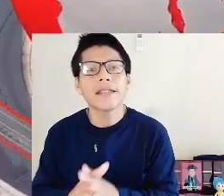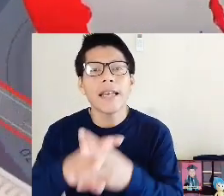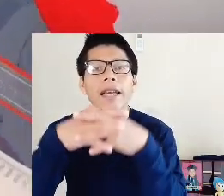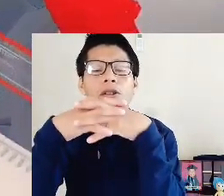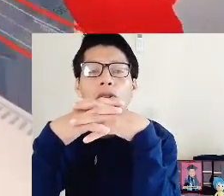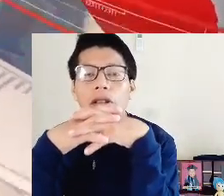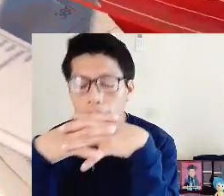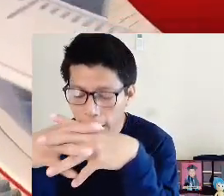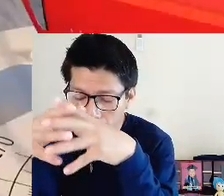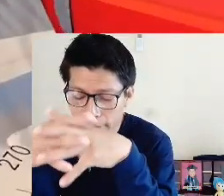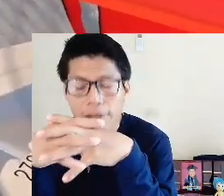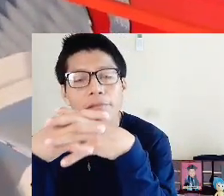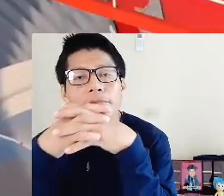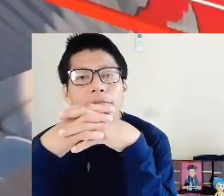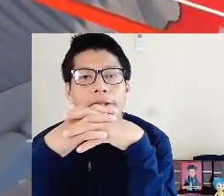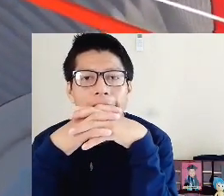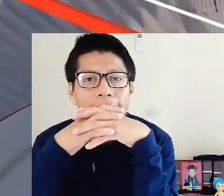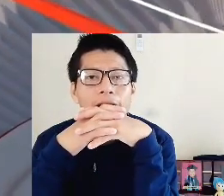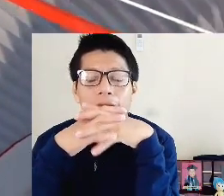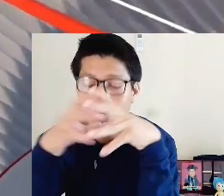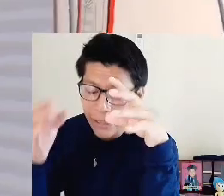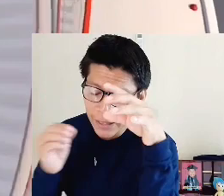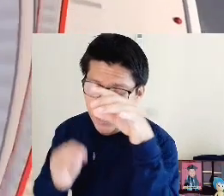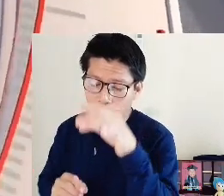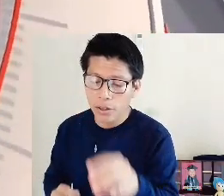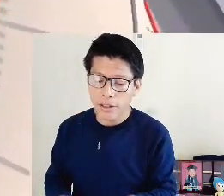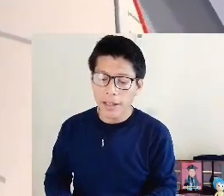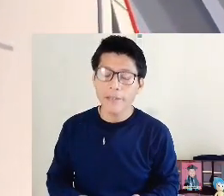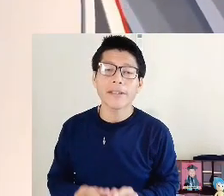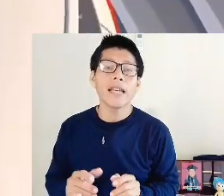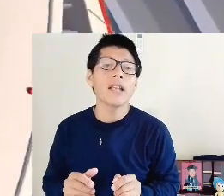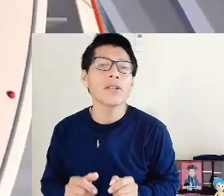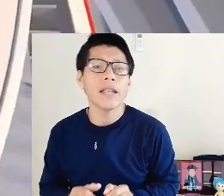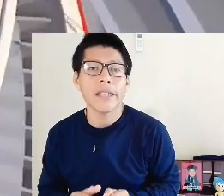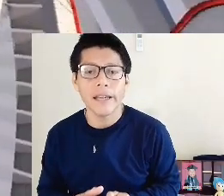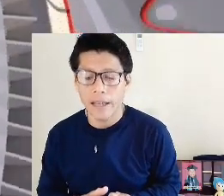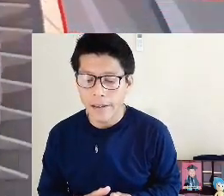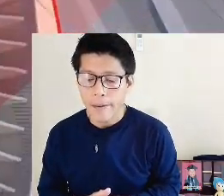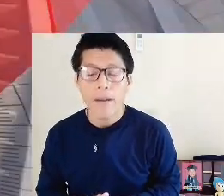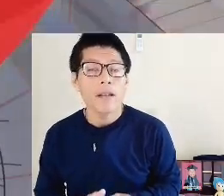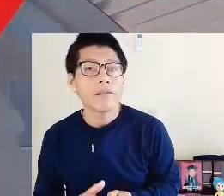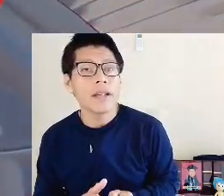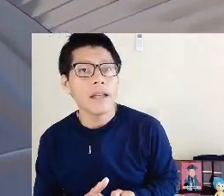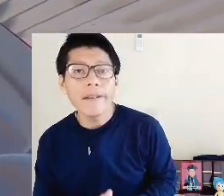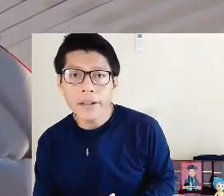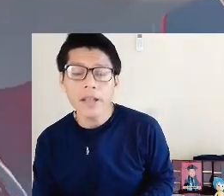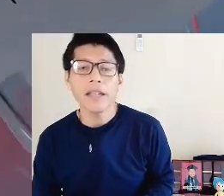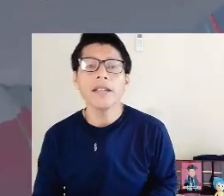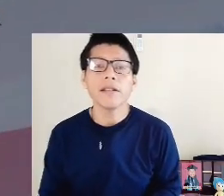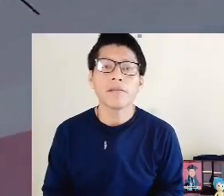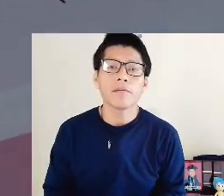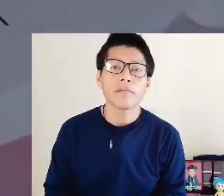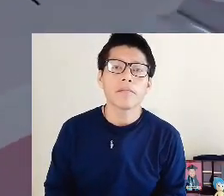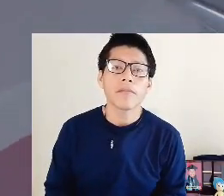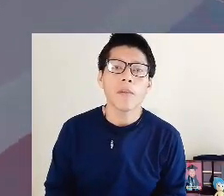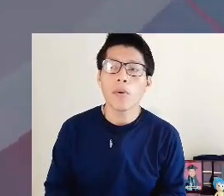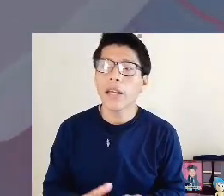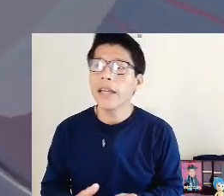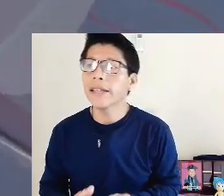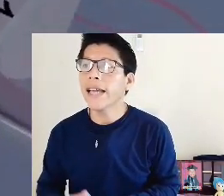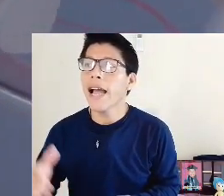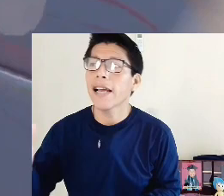Así estaría xochite elegantes en serio así estarías riéndose de de Lily Téllez